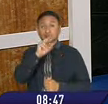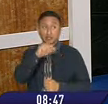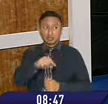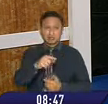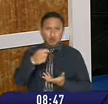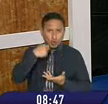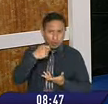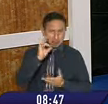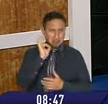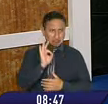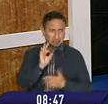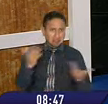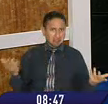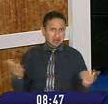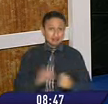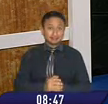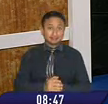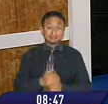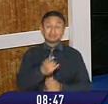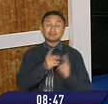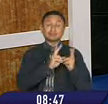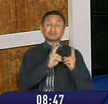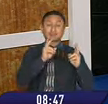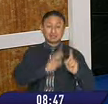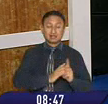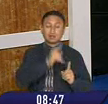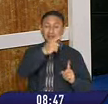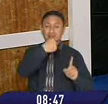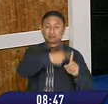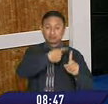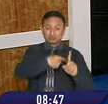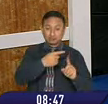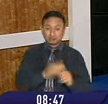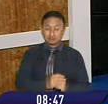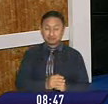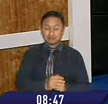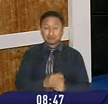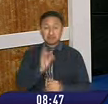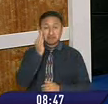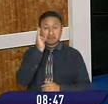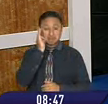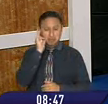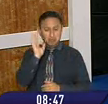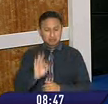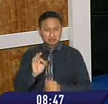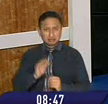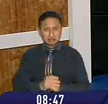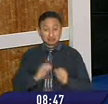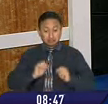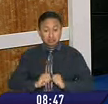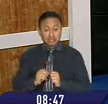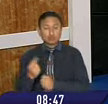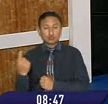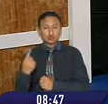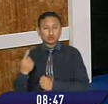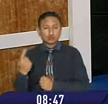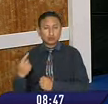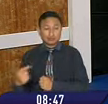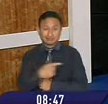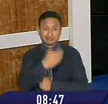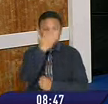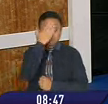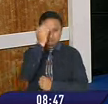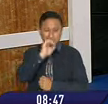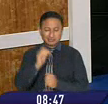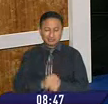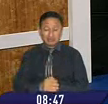saludables. Vea usted, está con mis vecinas, las caseras. Refrigerios saludables. Podemos hacer batidos saludables. Son expertas, mi querida Adriana, en